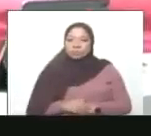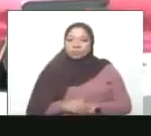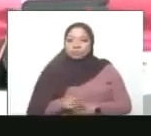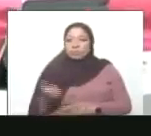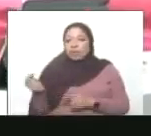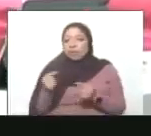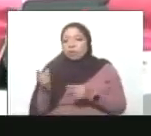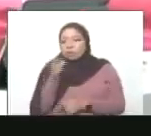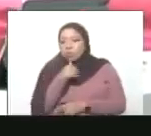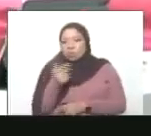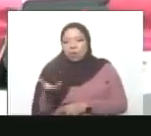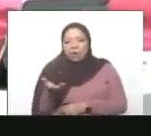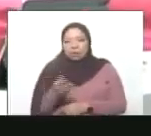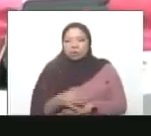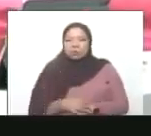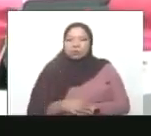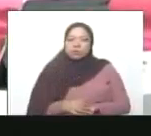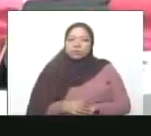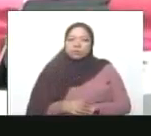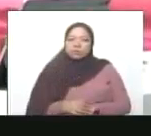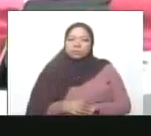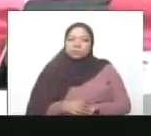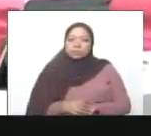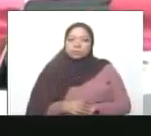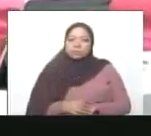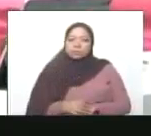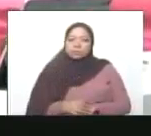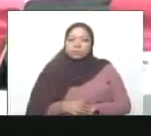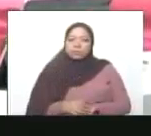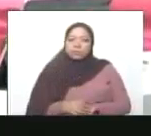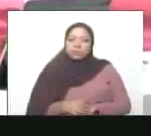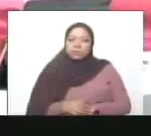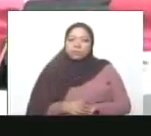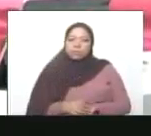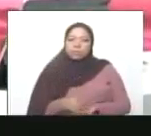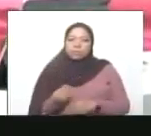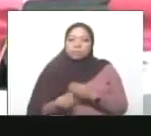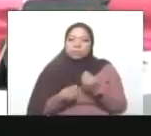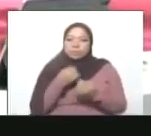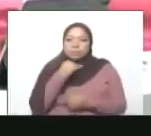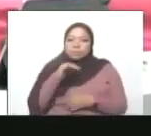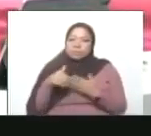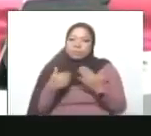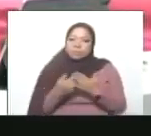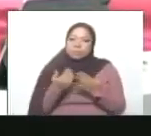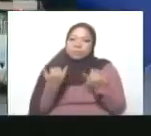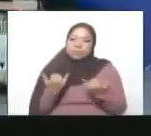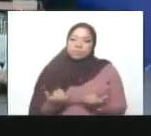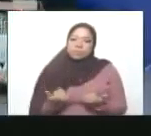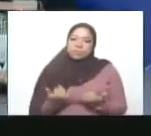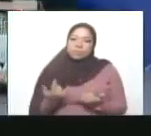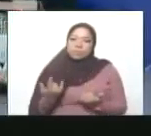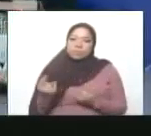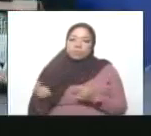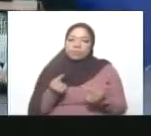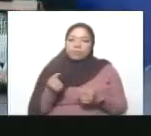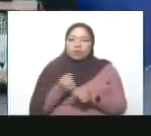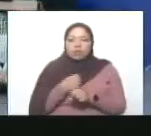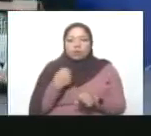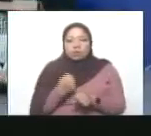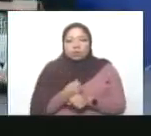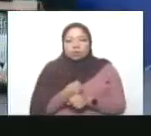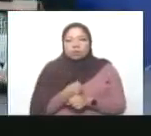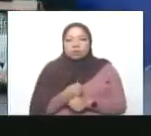que discutirlo mucho. Vamos a hacerlo. La tecnología china es la más avanzada del mundo. Entendido, mi comandante. Yo coordino de una vez con mi coronel